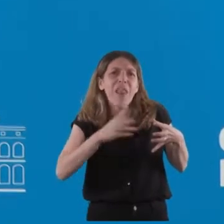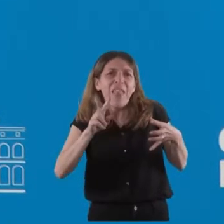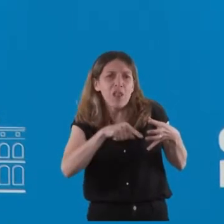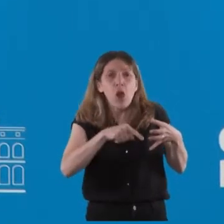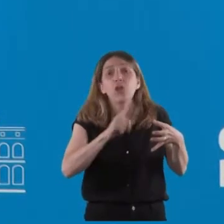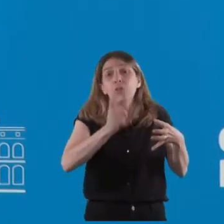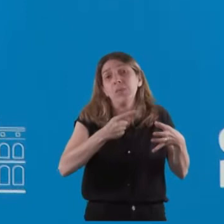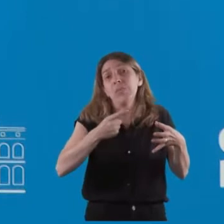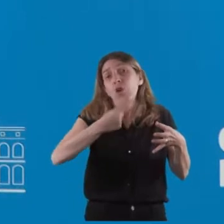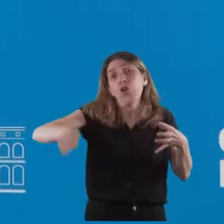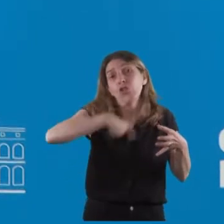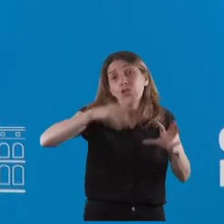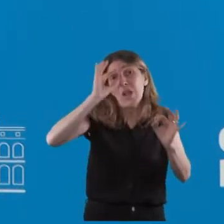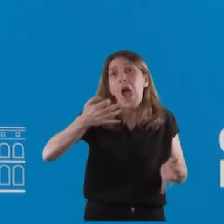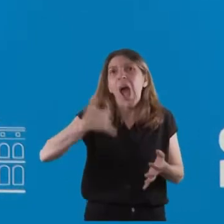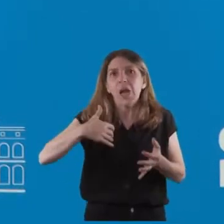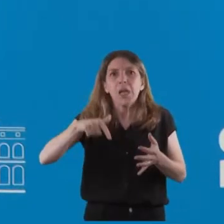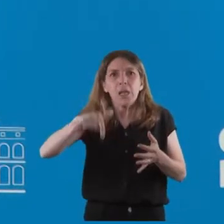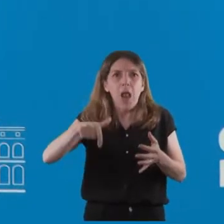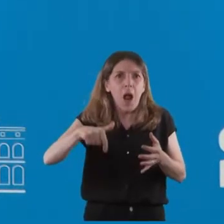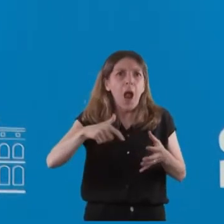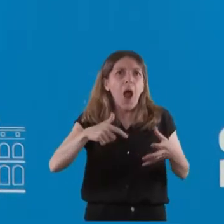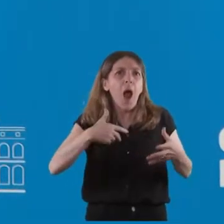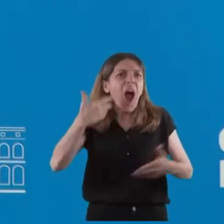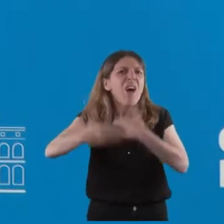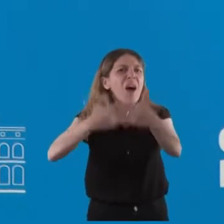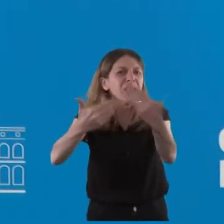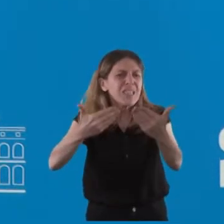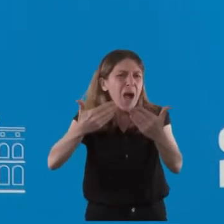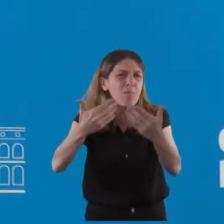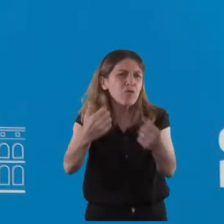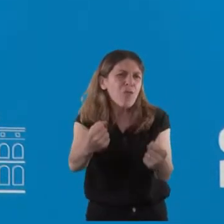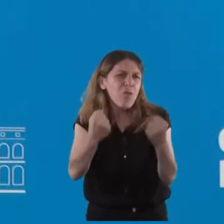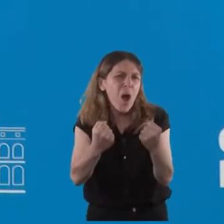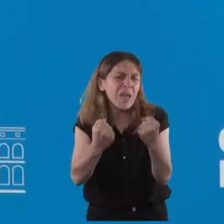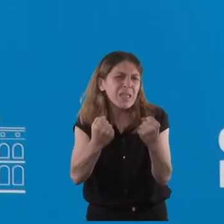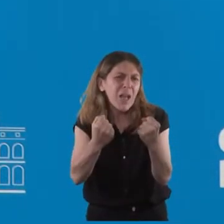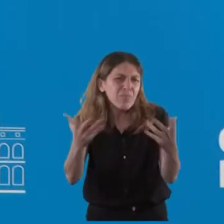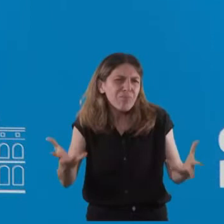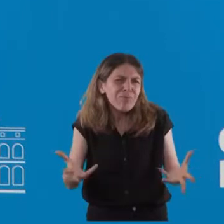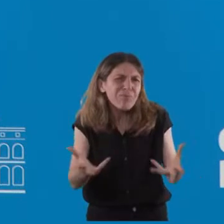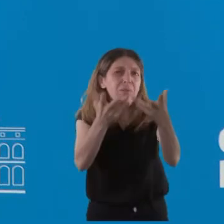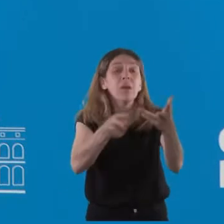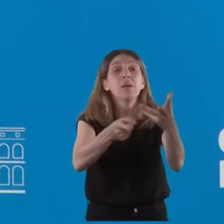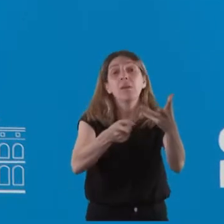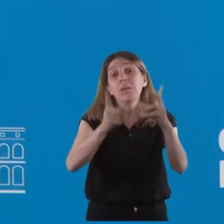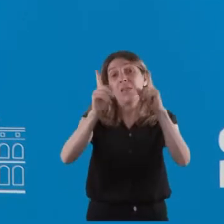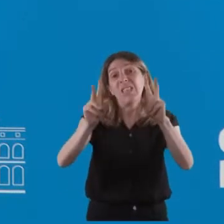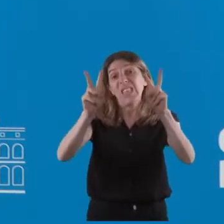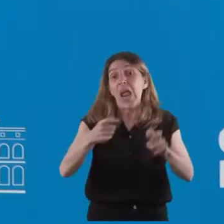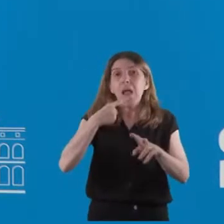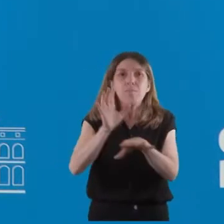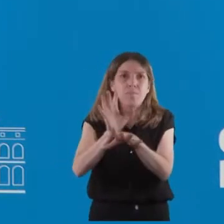entendemos que la argentina está dando pasos adelante muy fuertes y muy profundos e insertándose en el contexto internacional